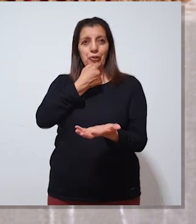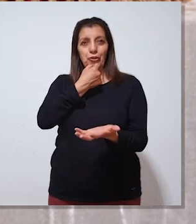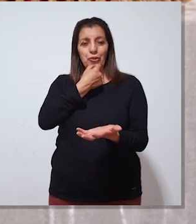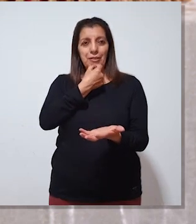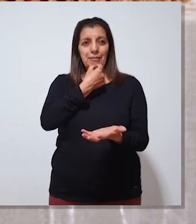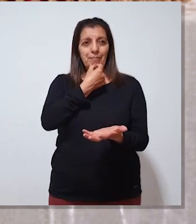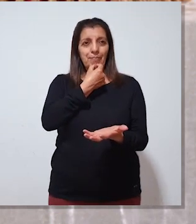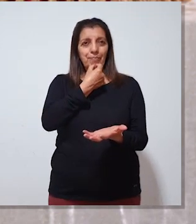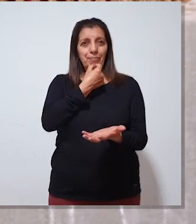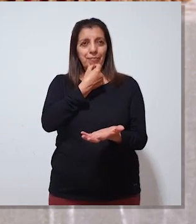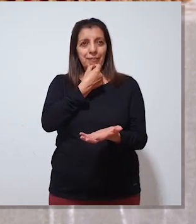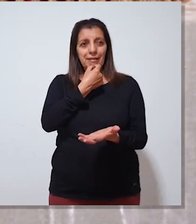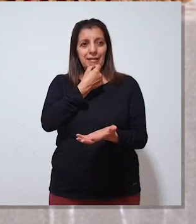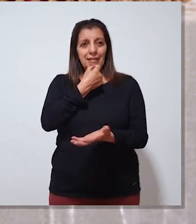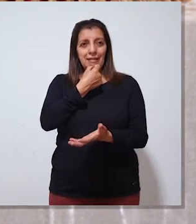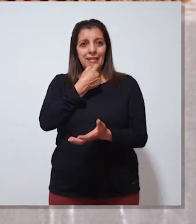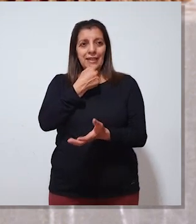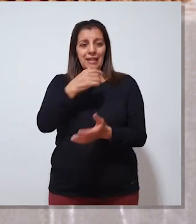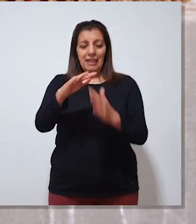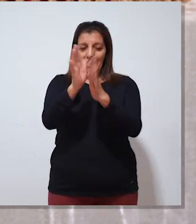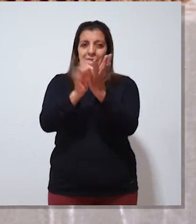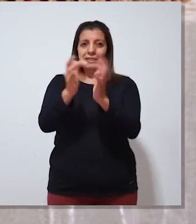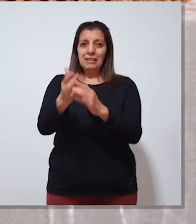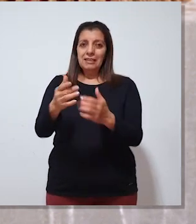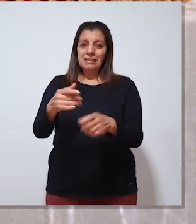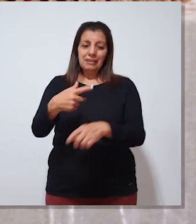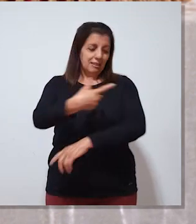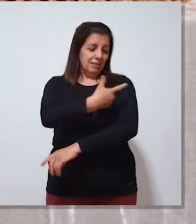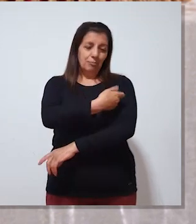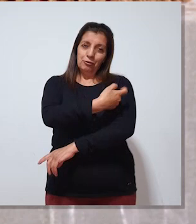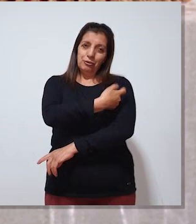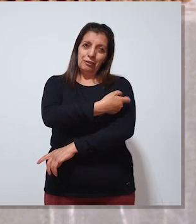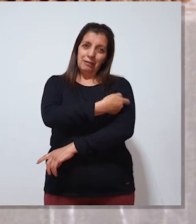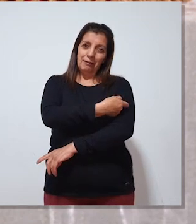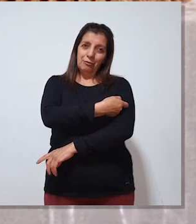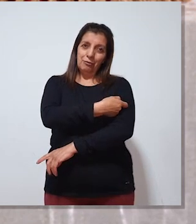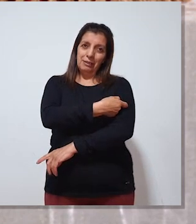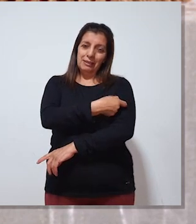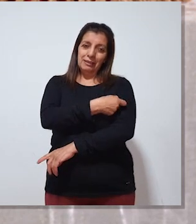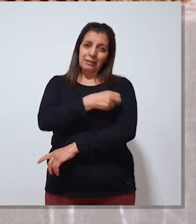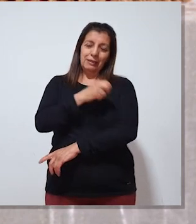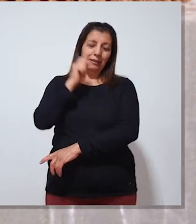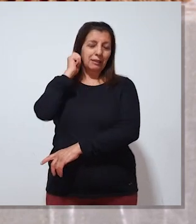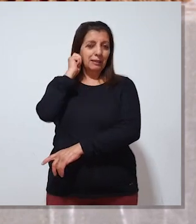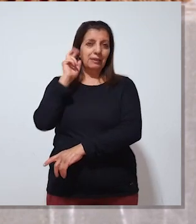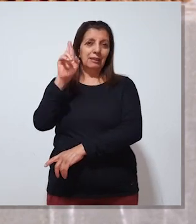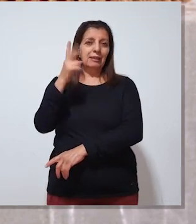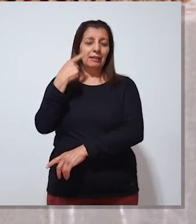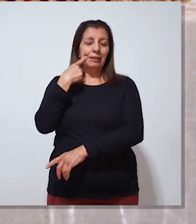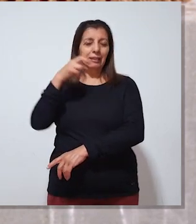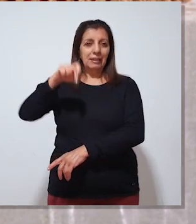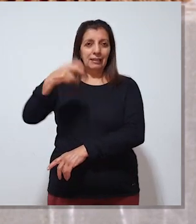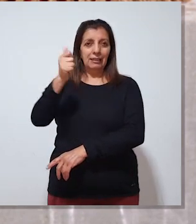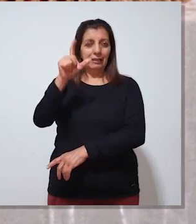La aplicación de la vacuna antigripal en ancianos y grupos de riesgo tuvo lugar mayoritariamente en